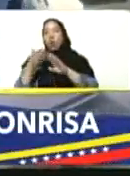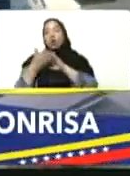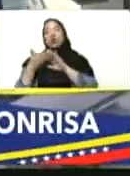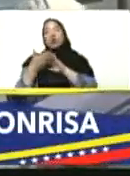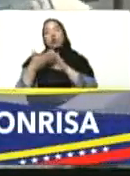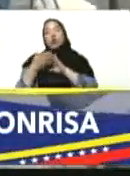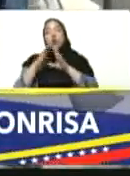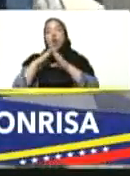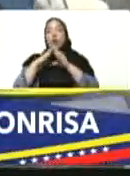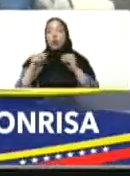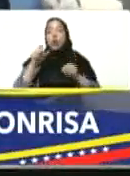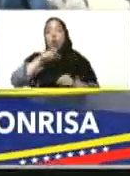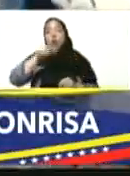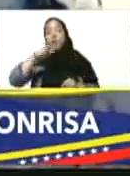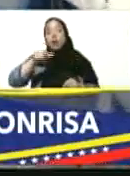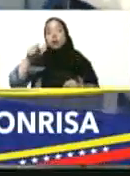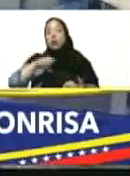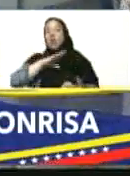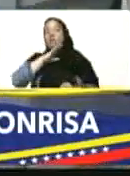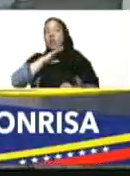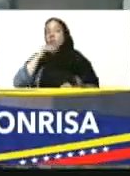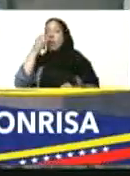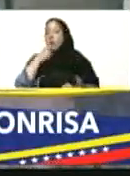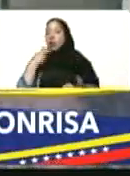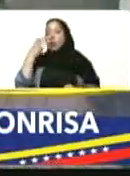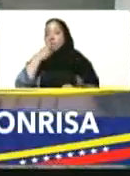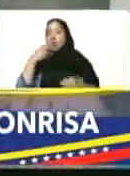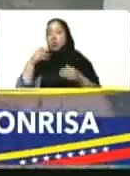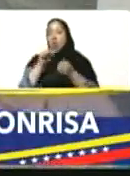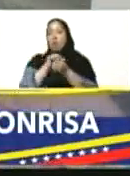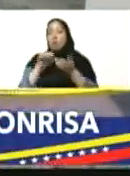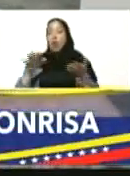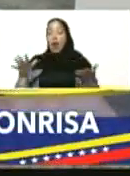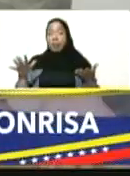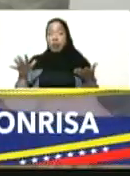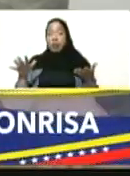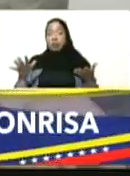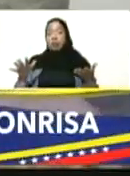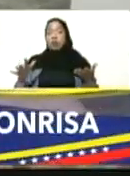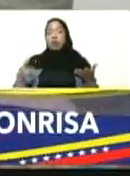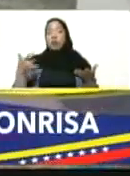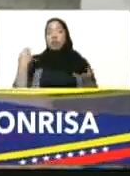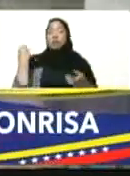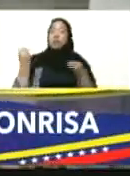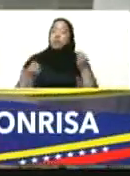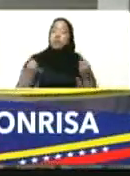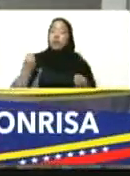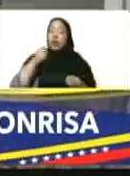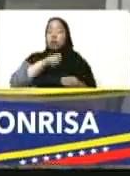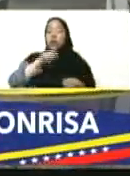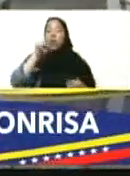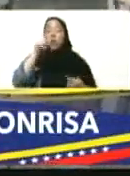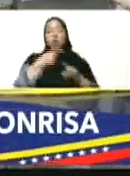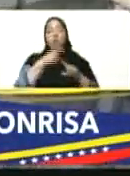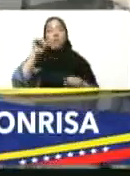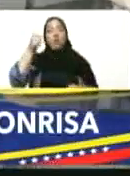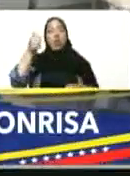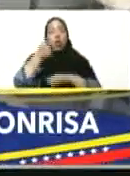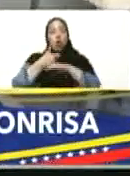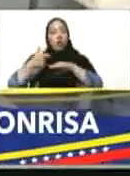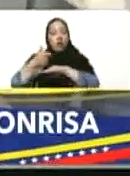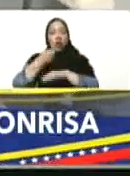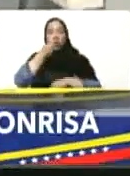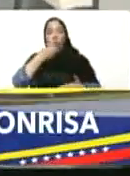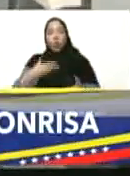los centros de salud públicos, en el marco de las bricomiles, el 1x10, para que en